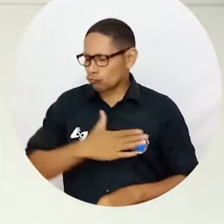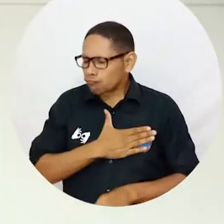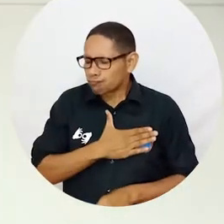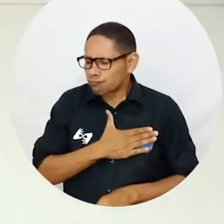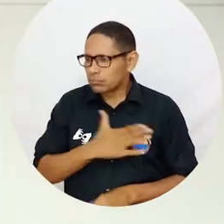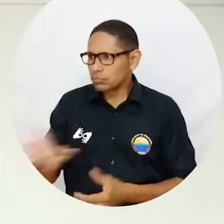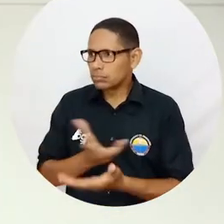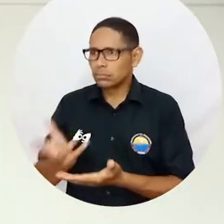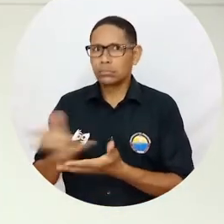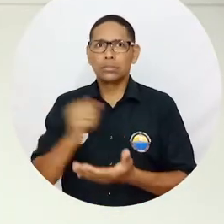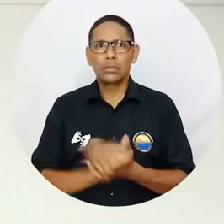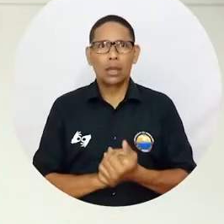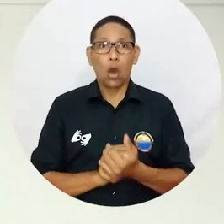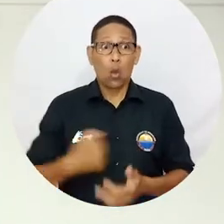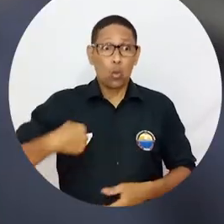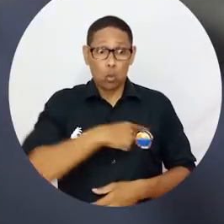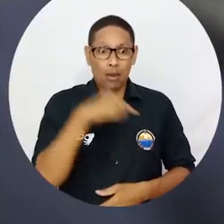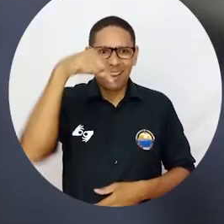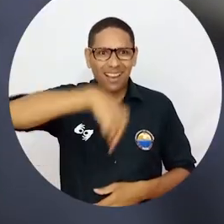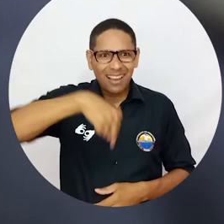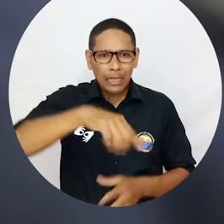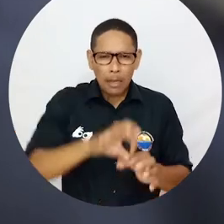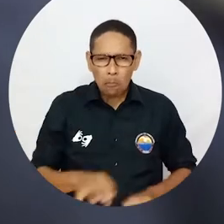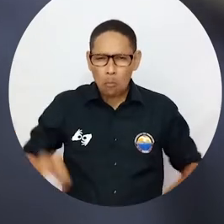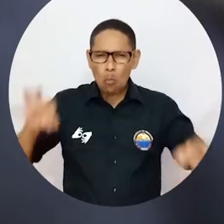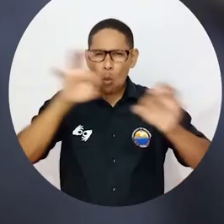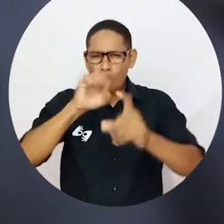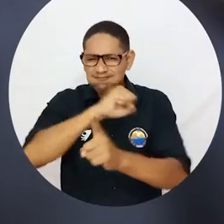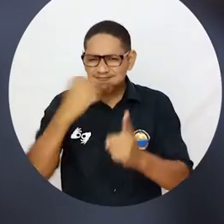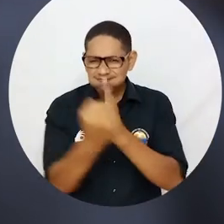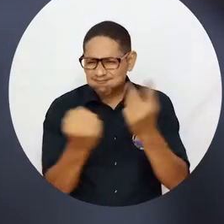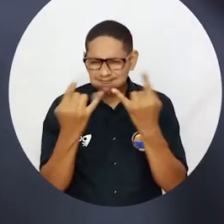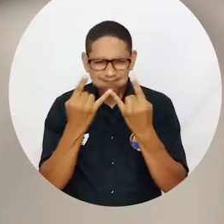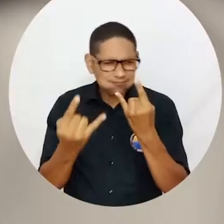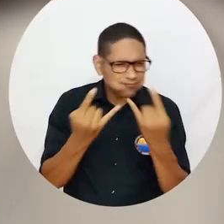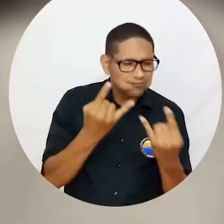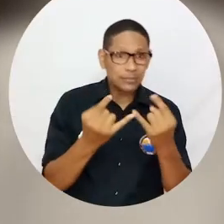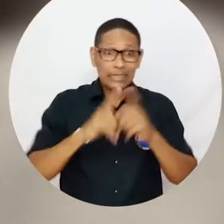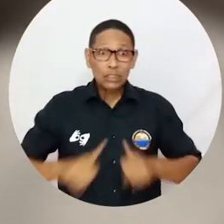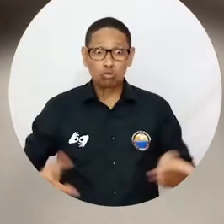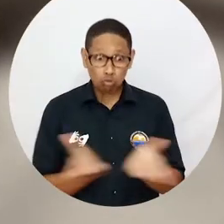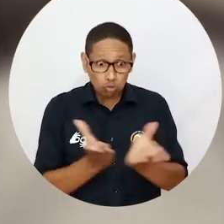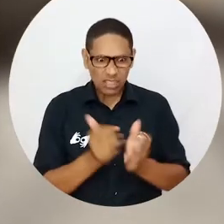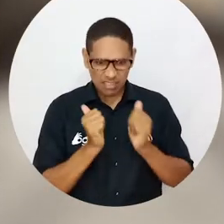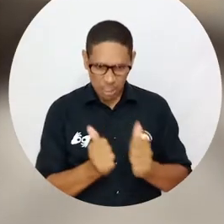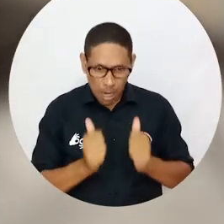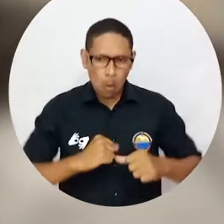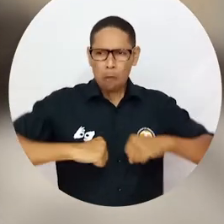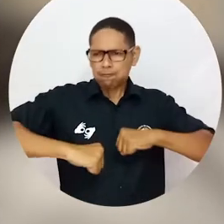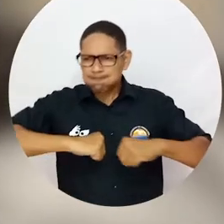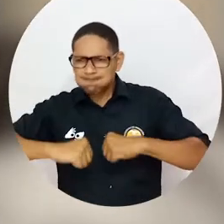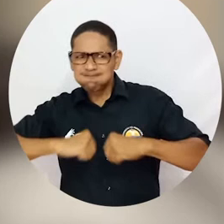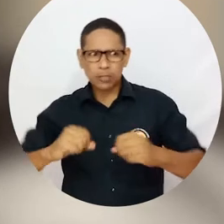nuestro objeto o objetivo social está crear espacios donde los estudiantes puedan resaltarse, conectarse o crear un